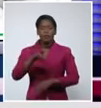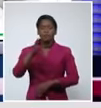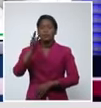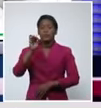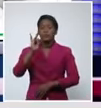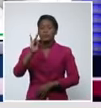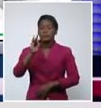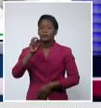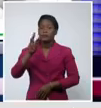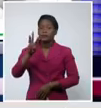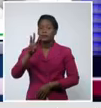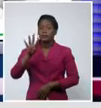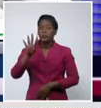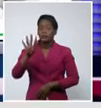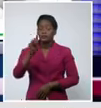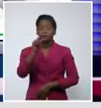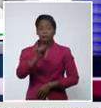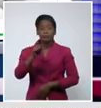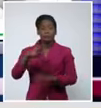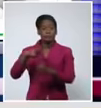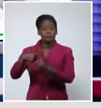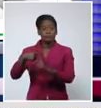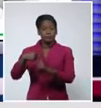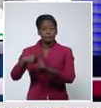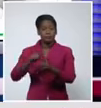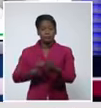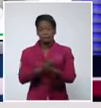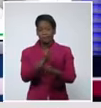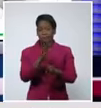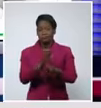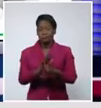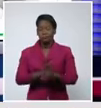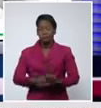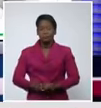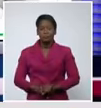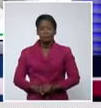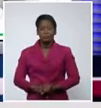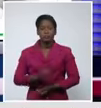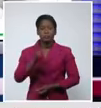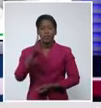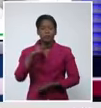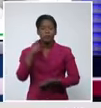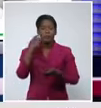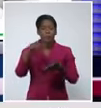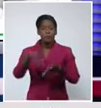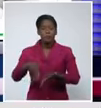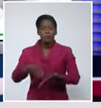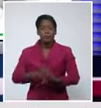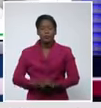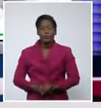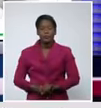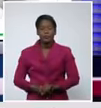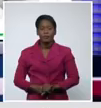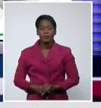734 casos positivos a la COVID-19, 3 fallecidos y se